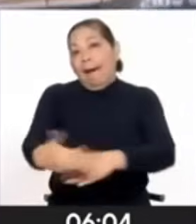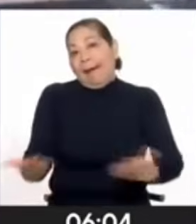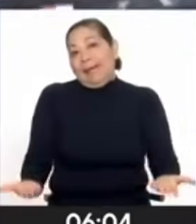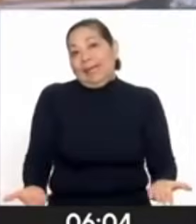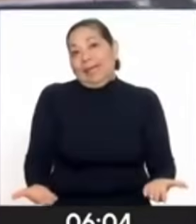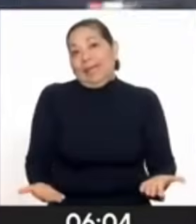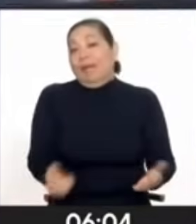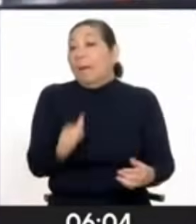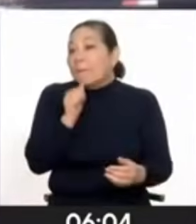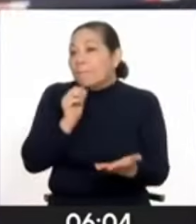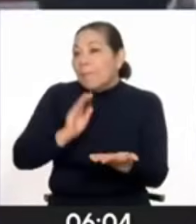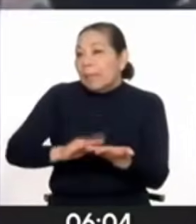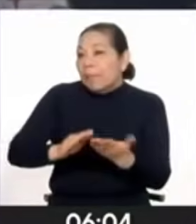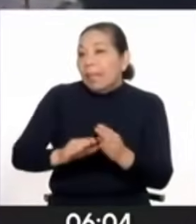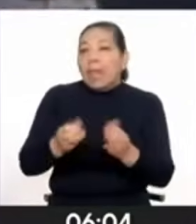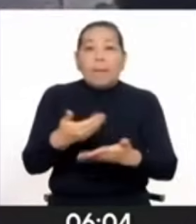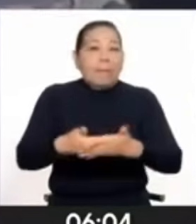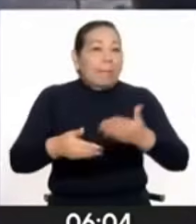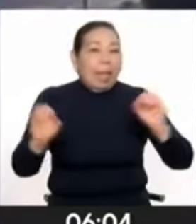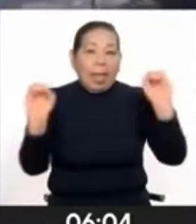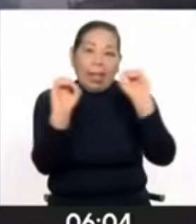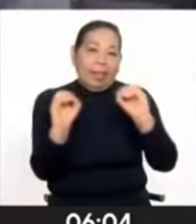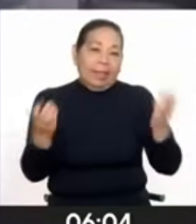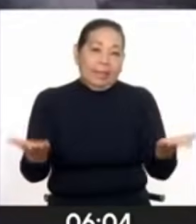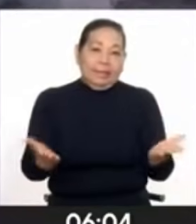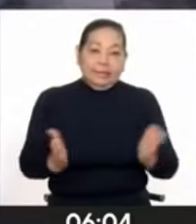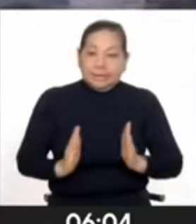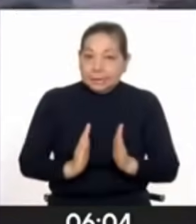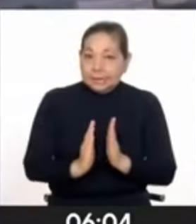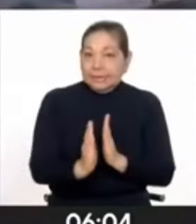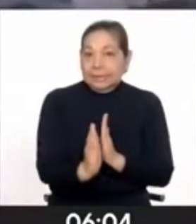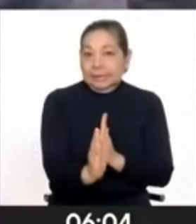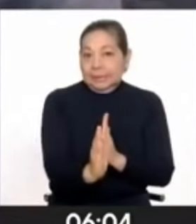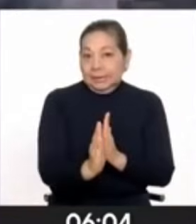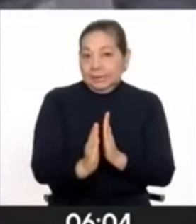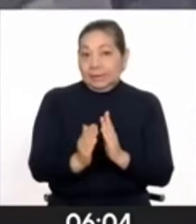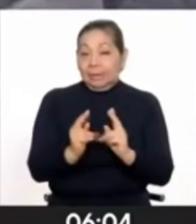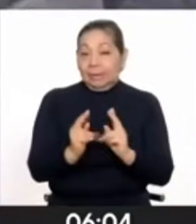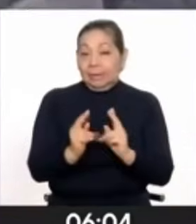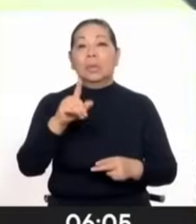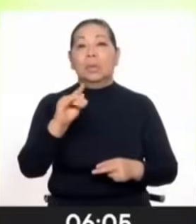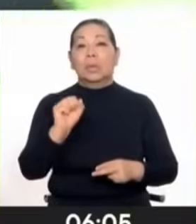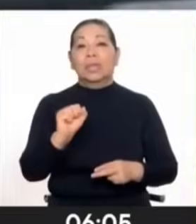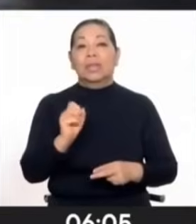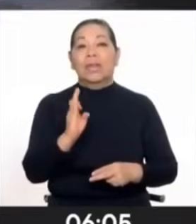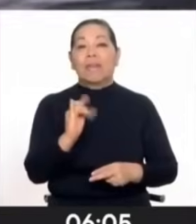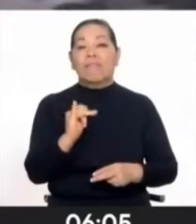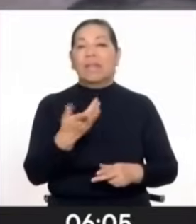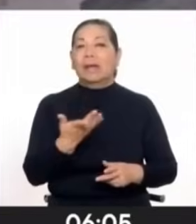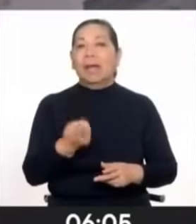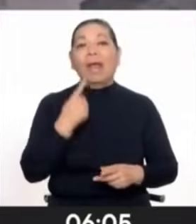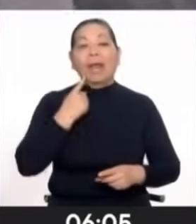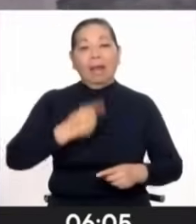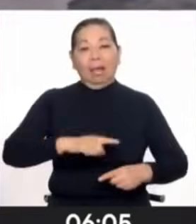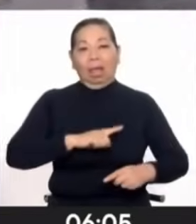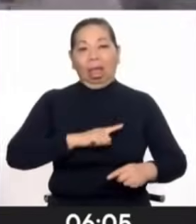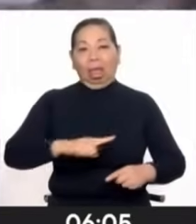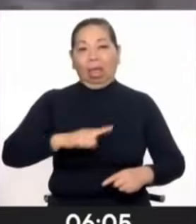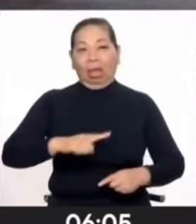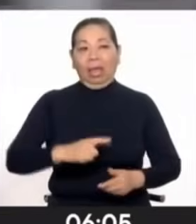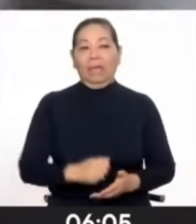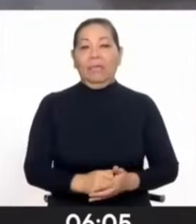pública. Estaban ocupando casi todo este carril que estamos viendo aquí, donde está la máquina. CBM, jefe del Cuerpo